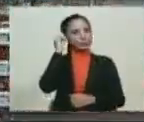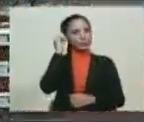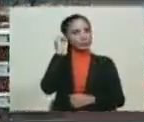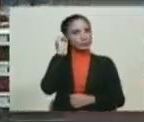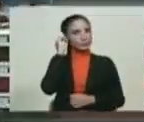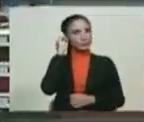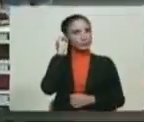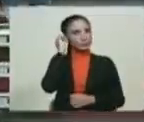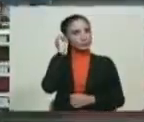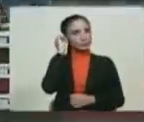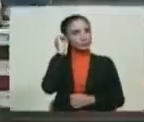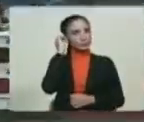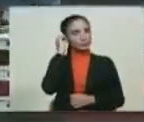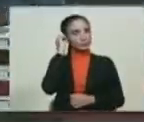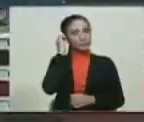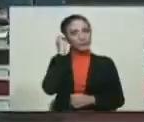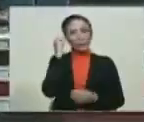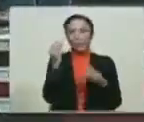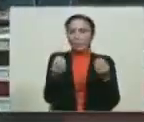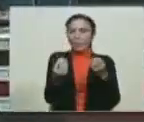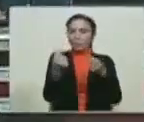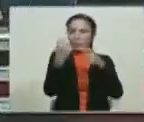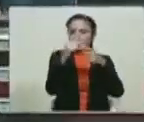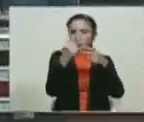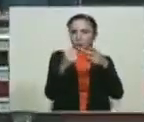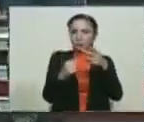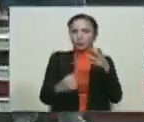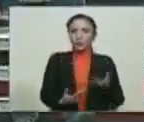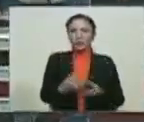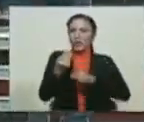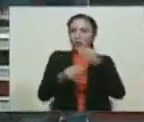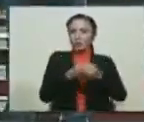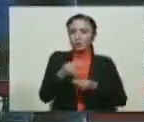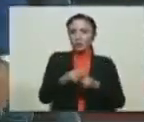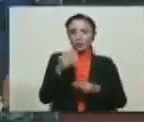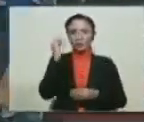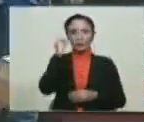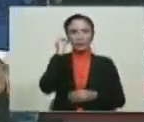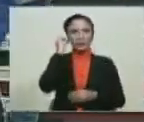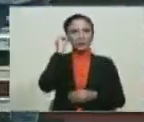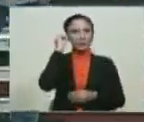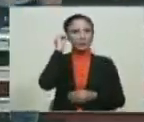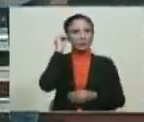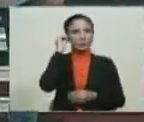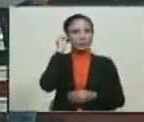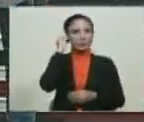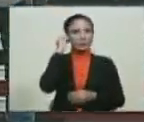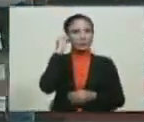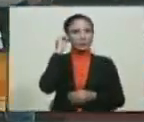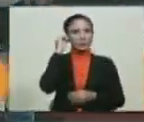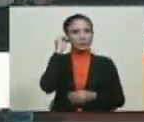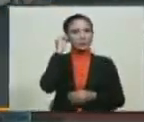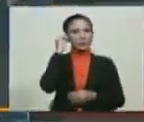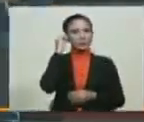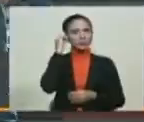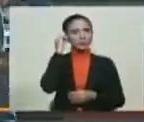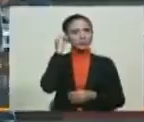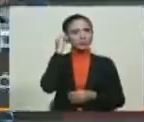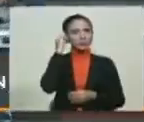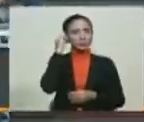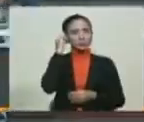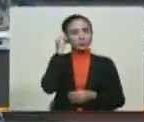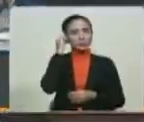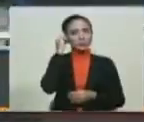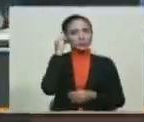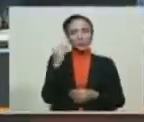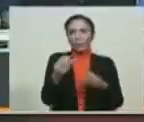son muchas cosas lo que la revolución ha hecho por el pueblo son muchos los problemas que tenemos que